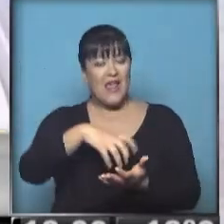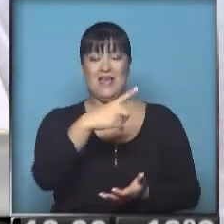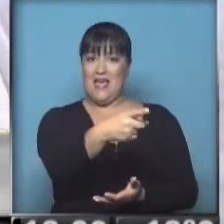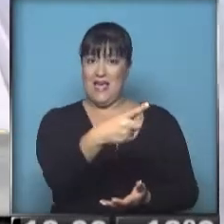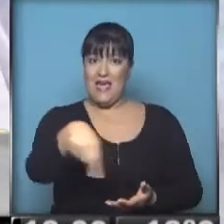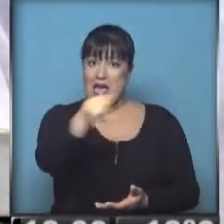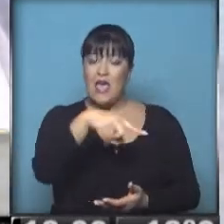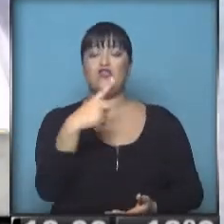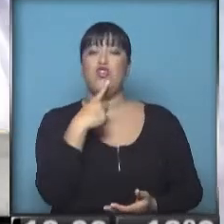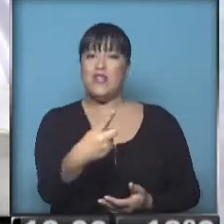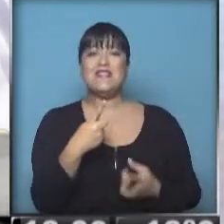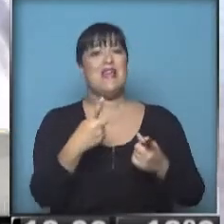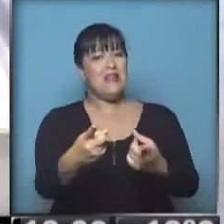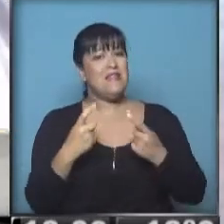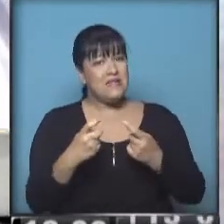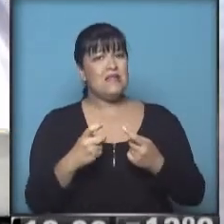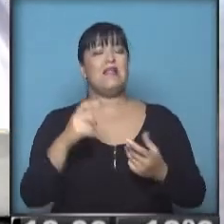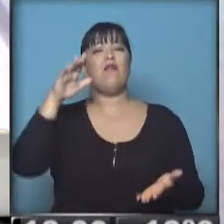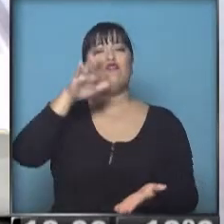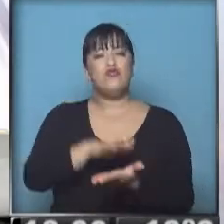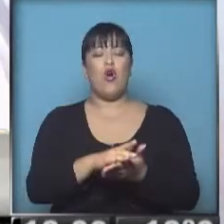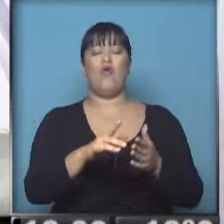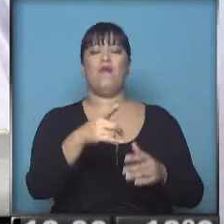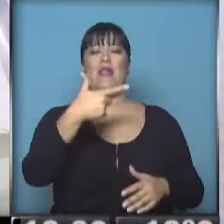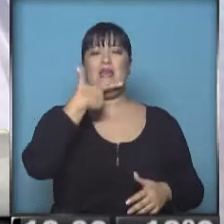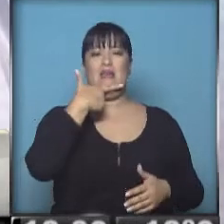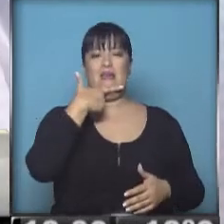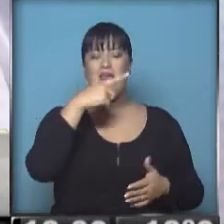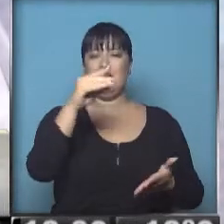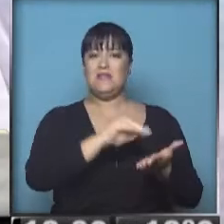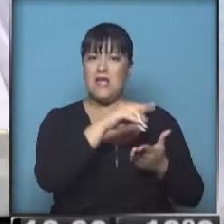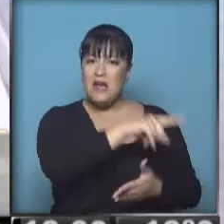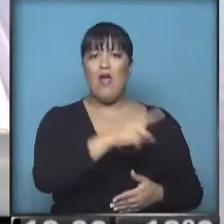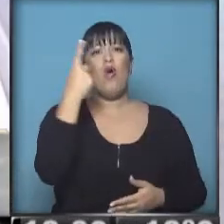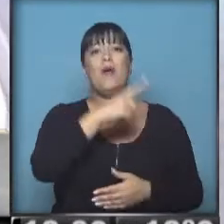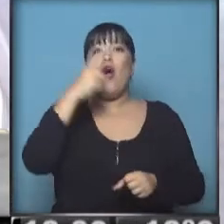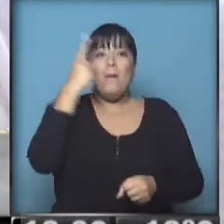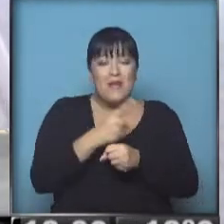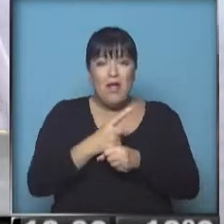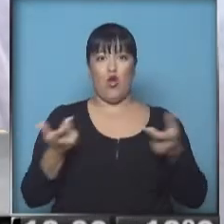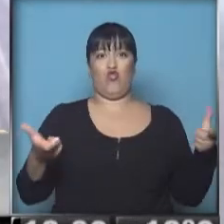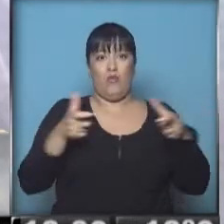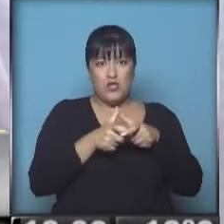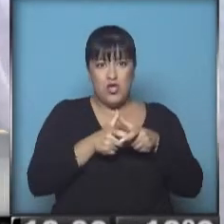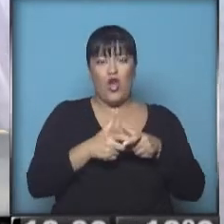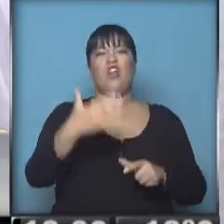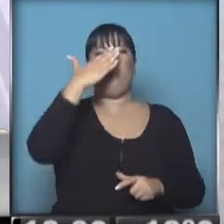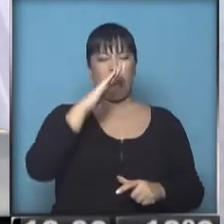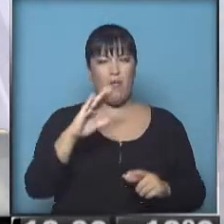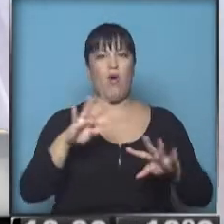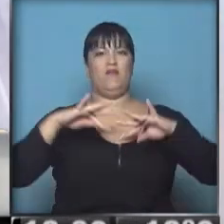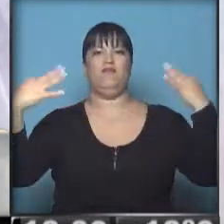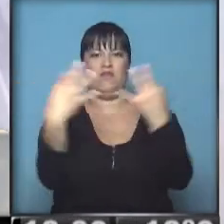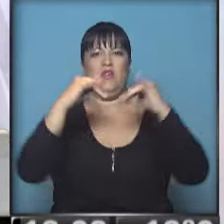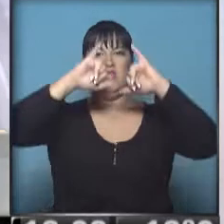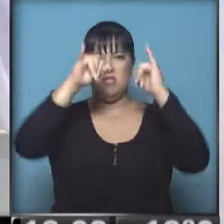de Diputados, la sanción del Senado, pero primero en las comisiones respectivas y después que el tema llegue al recinto